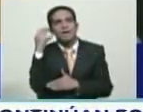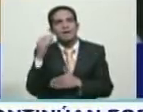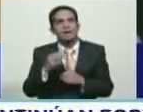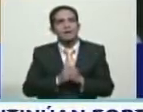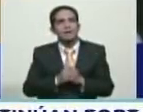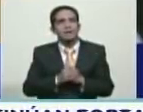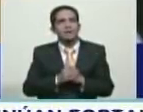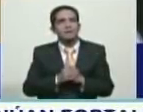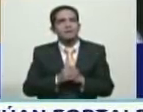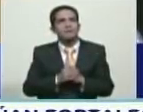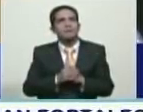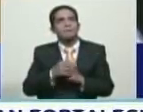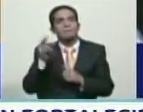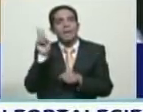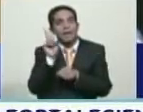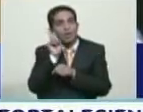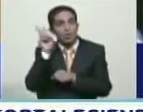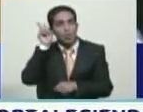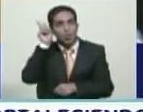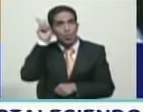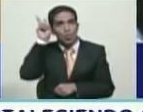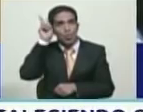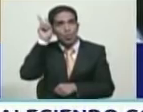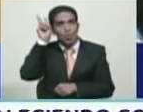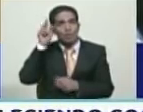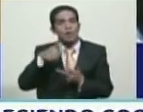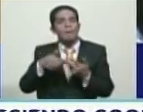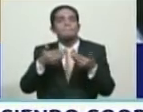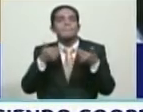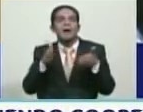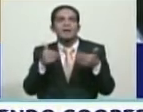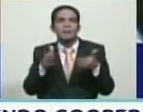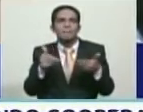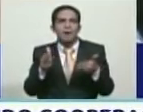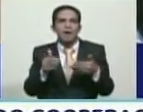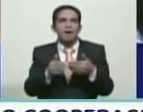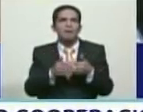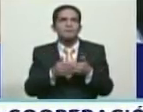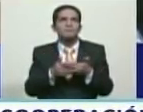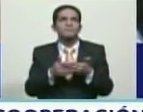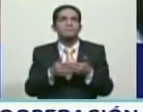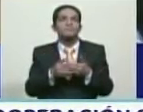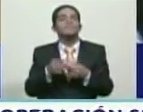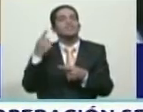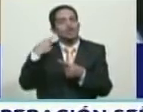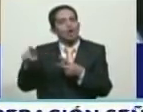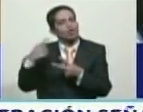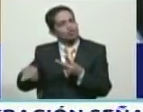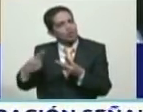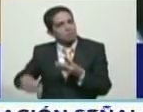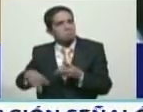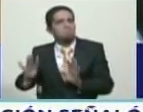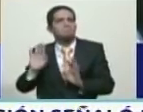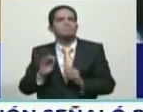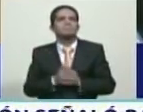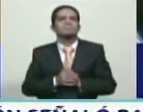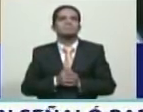Colombia, Perú, Perú, Panamá, Panamá, and some others. Y algunos